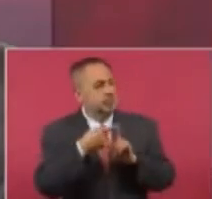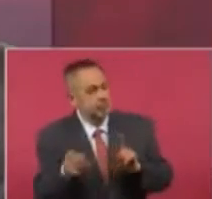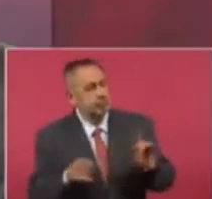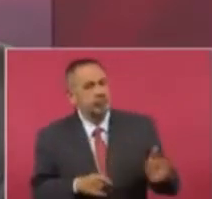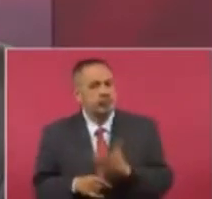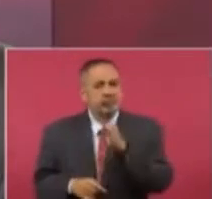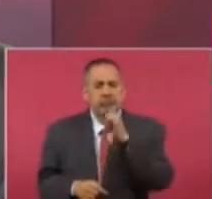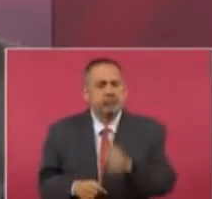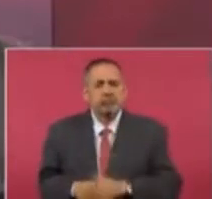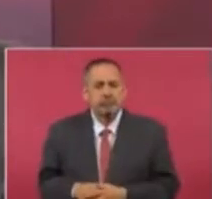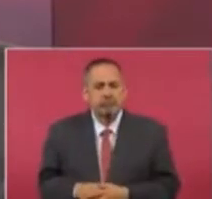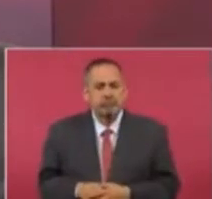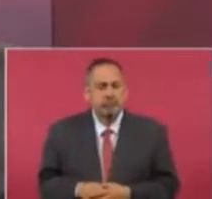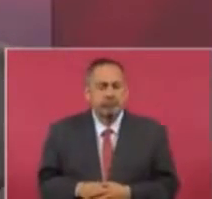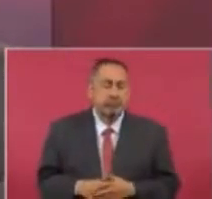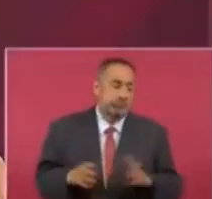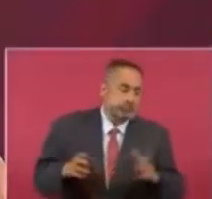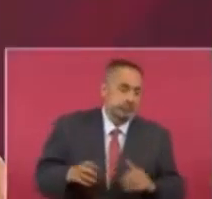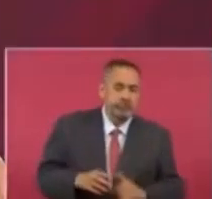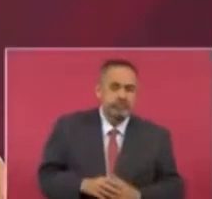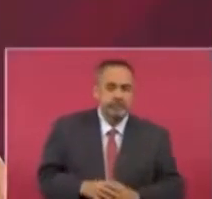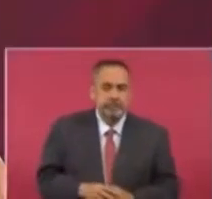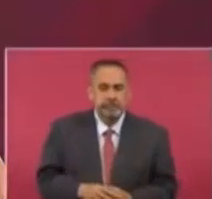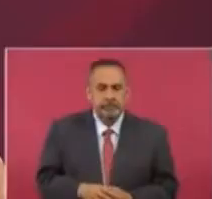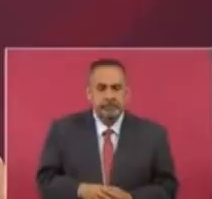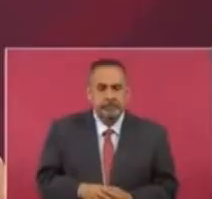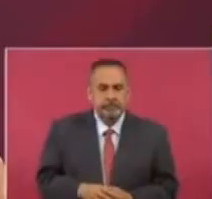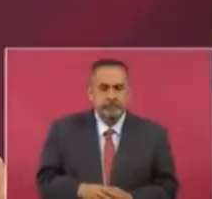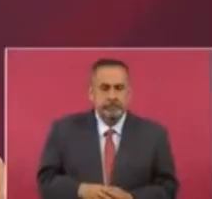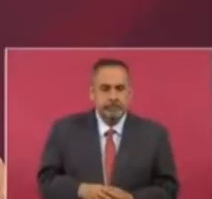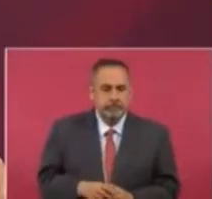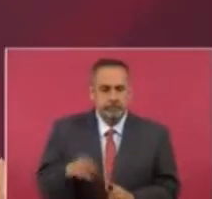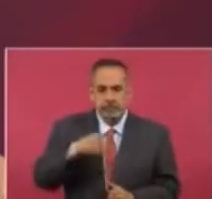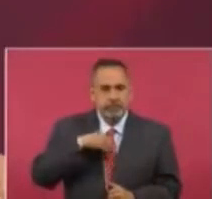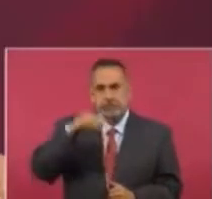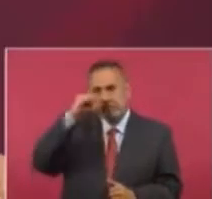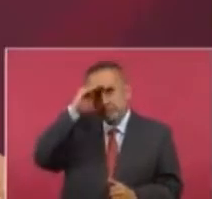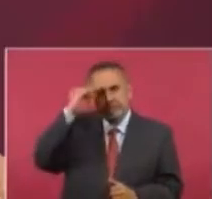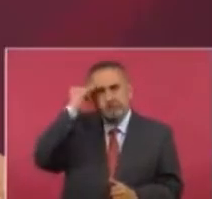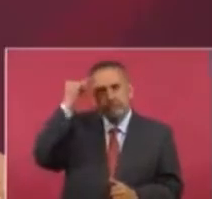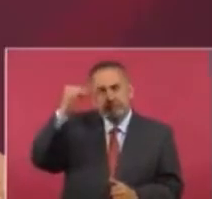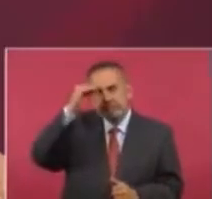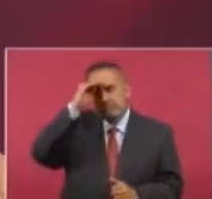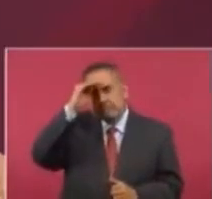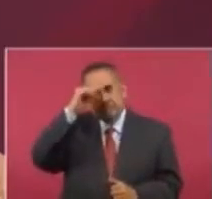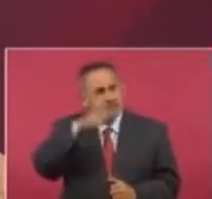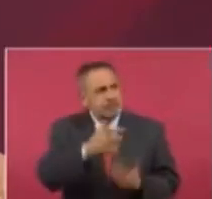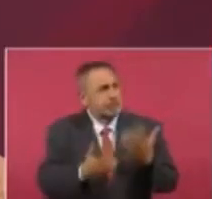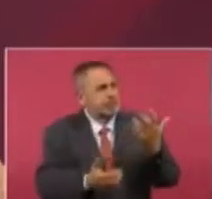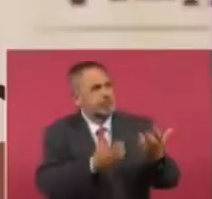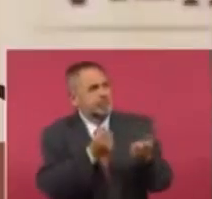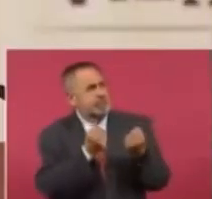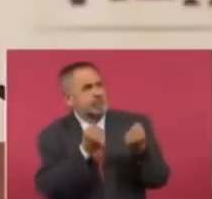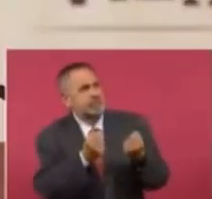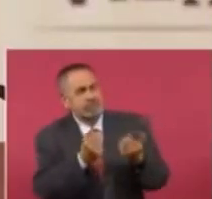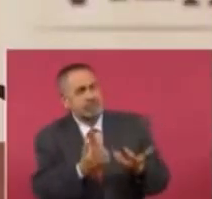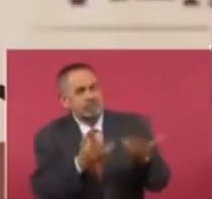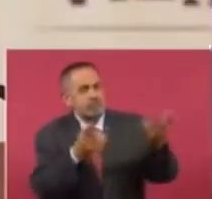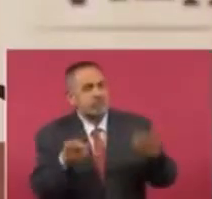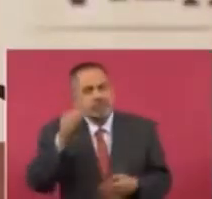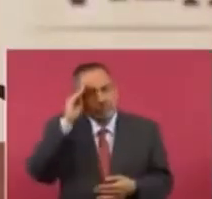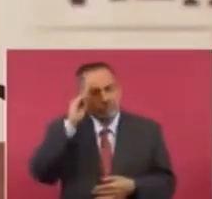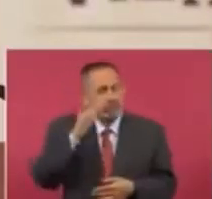abrió pienso que no imagino este